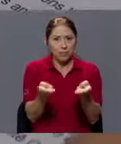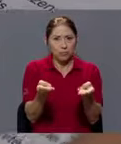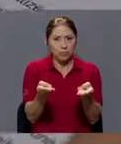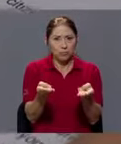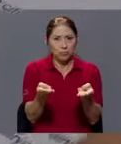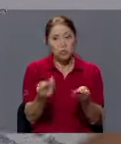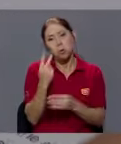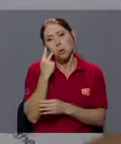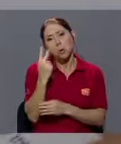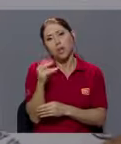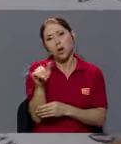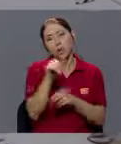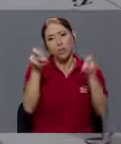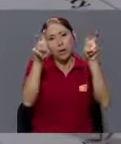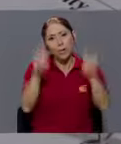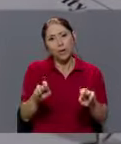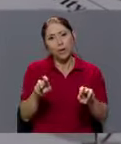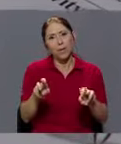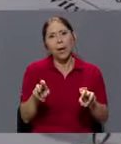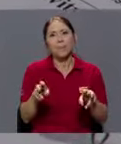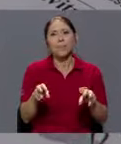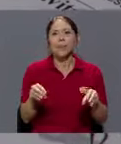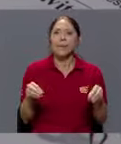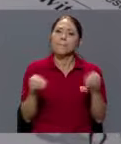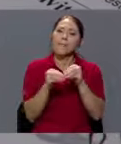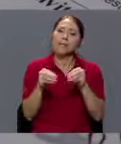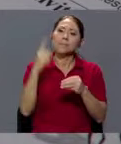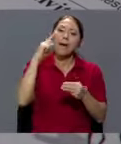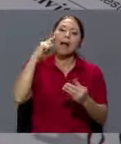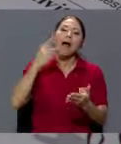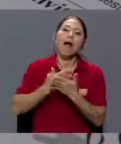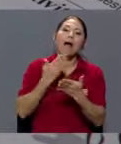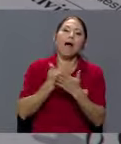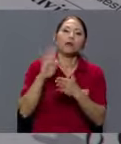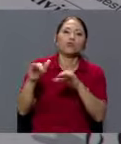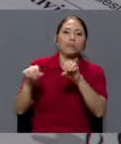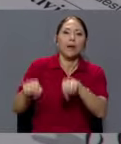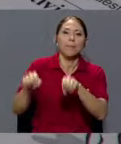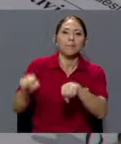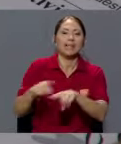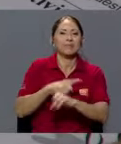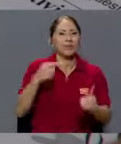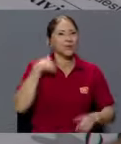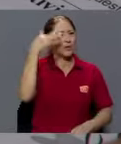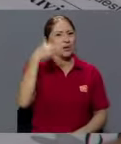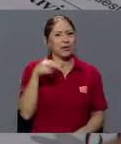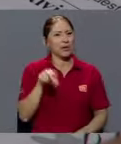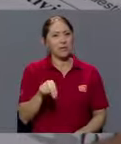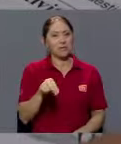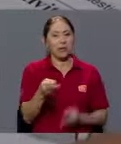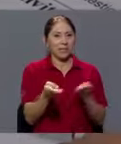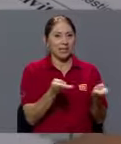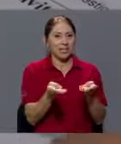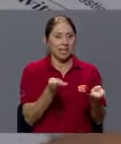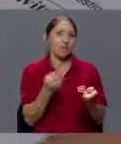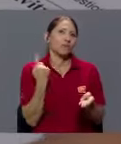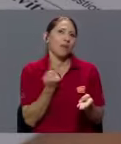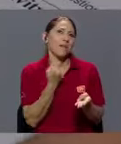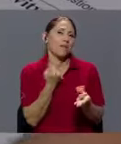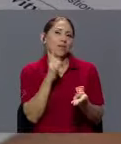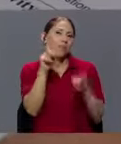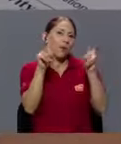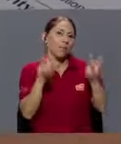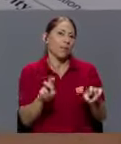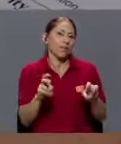una prueba un poco como más de sus capacidades, pero yo creo que no, que digamos que el bachillerato nada más es como una prueba